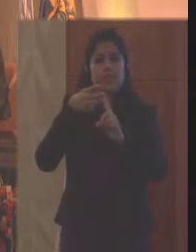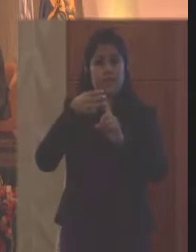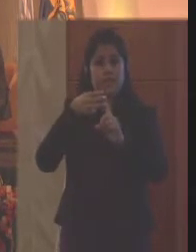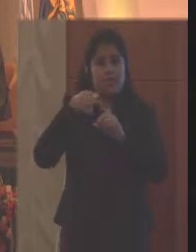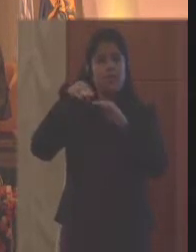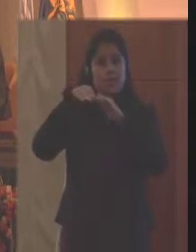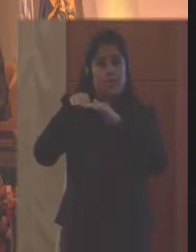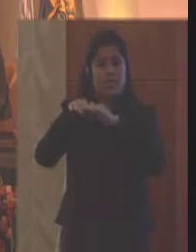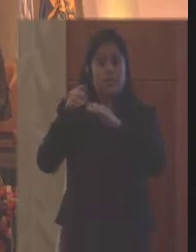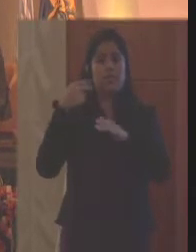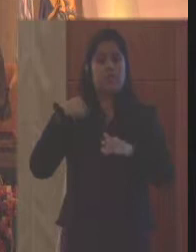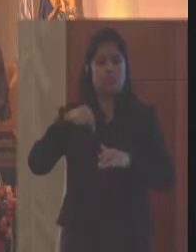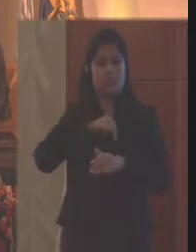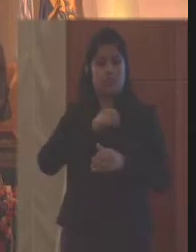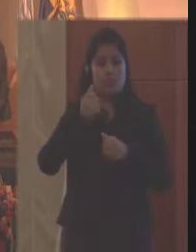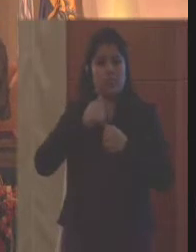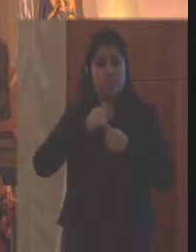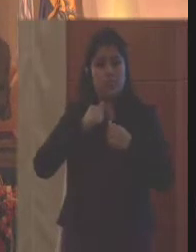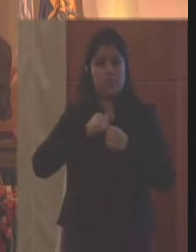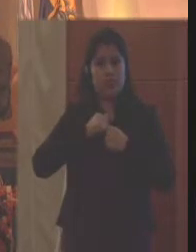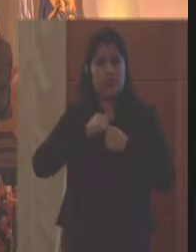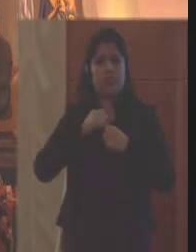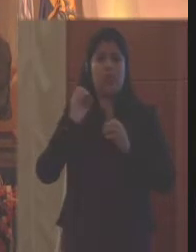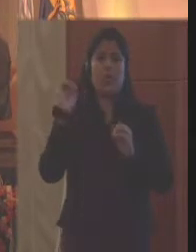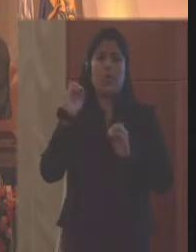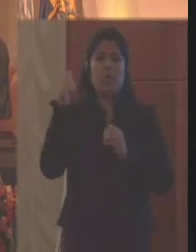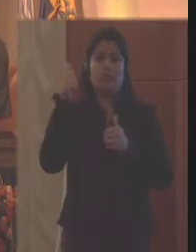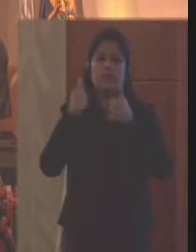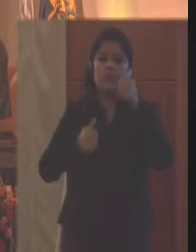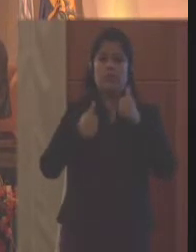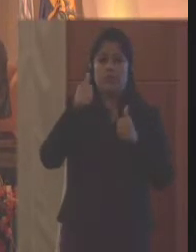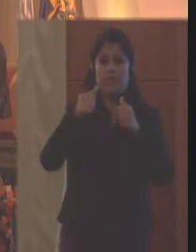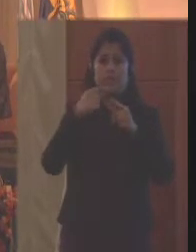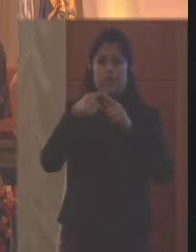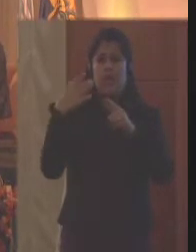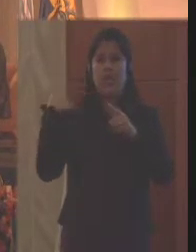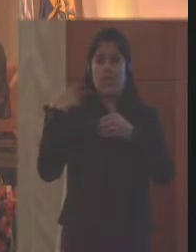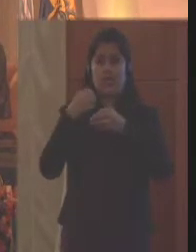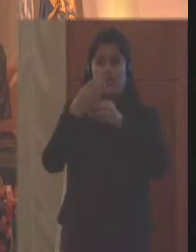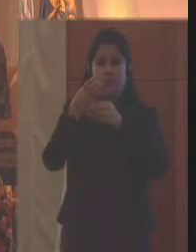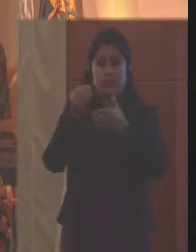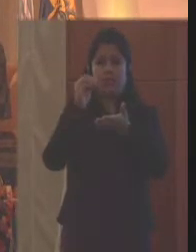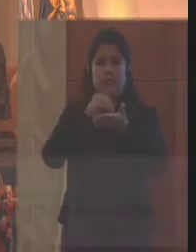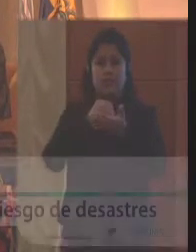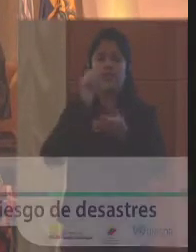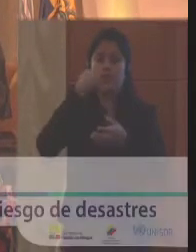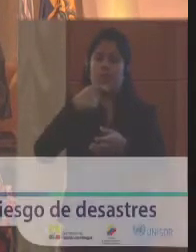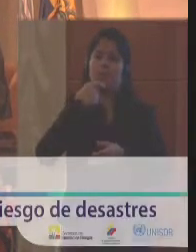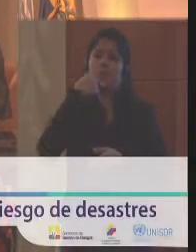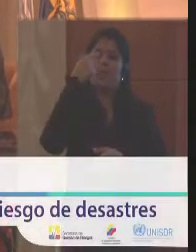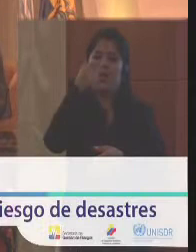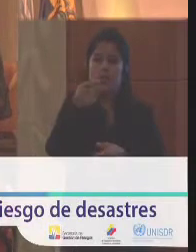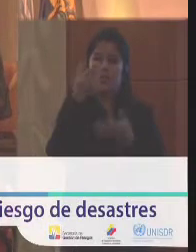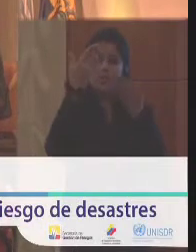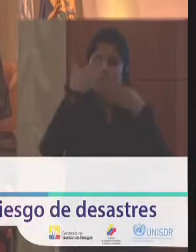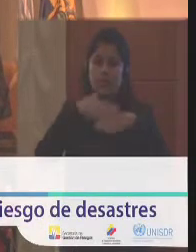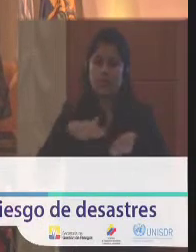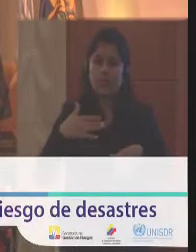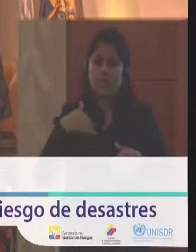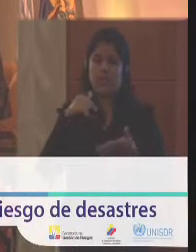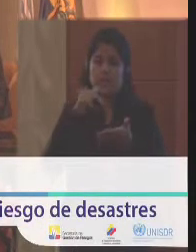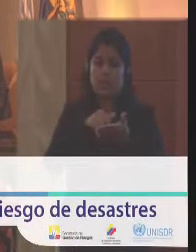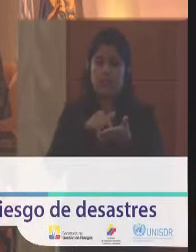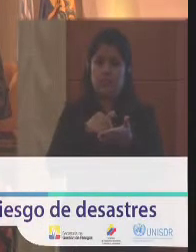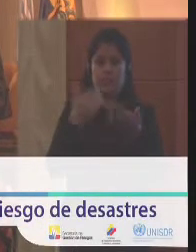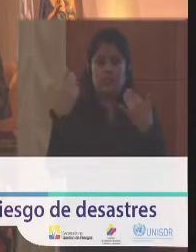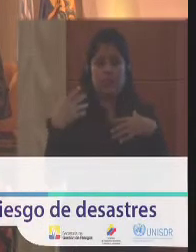de nuestro o en alguna de las paneles que tenemos afuera, pero termino diciéndoles que en esto